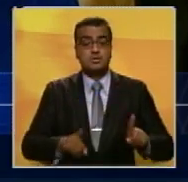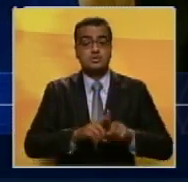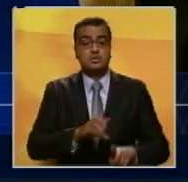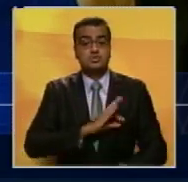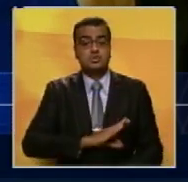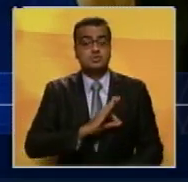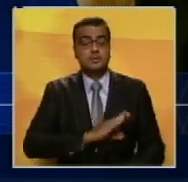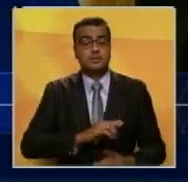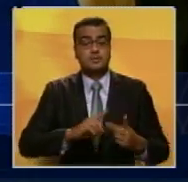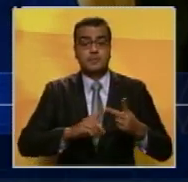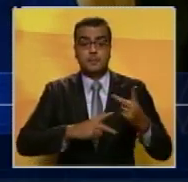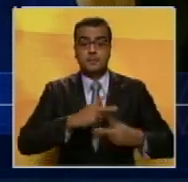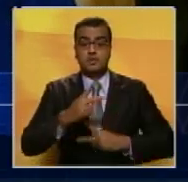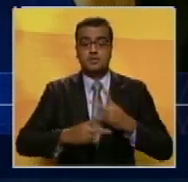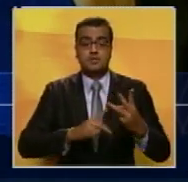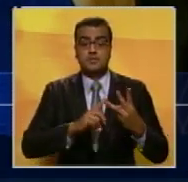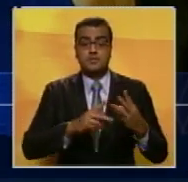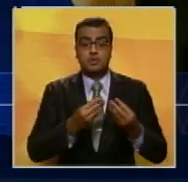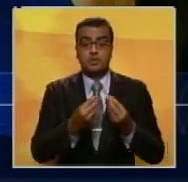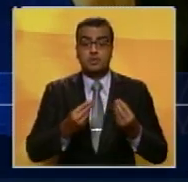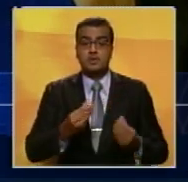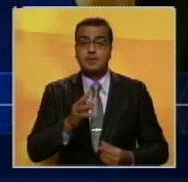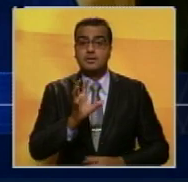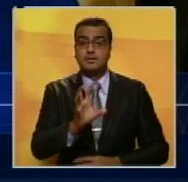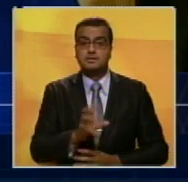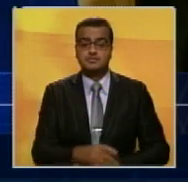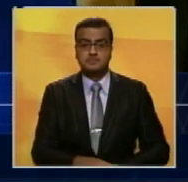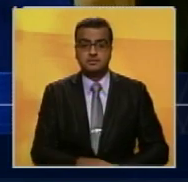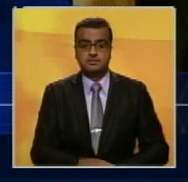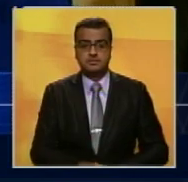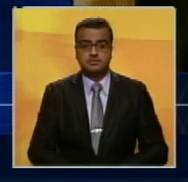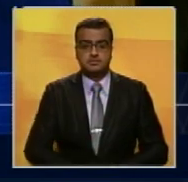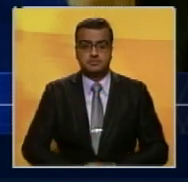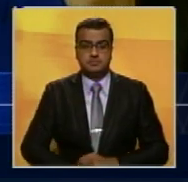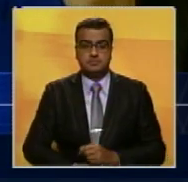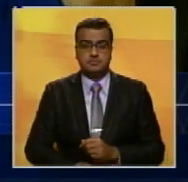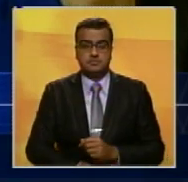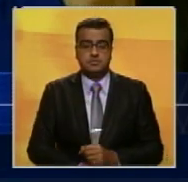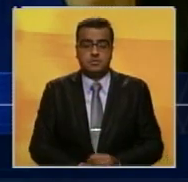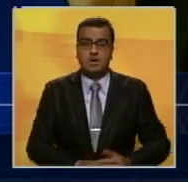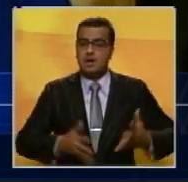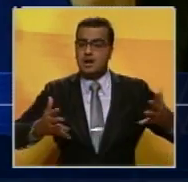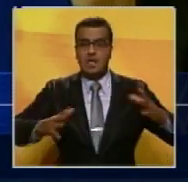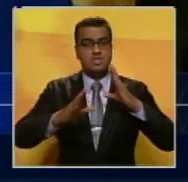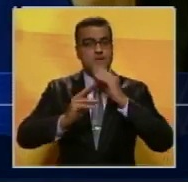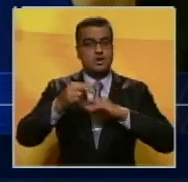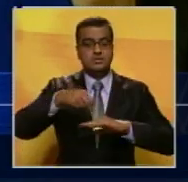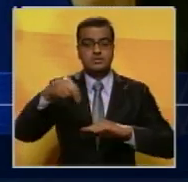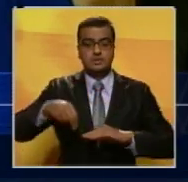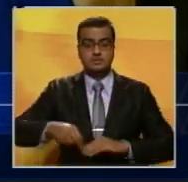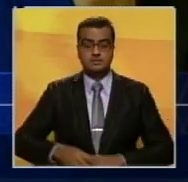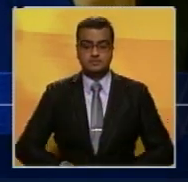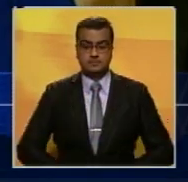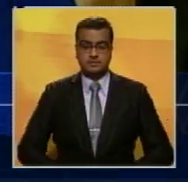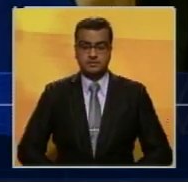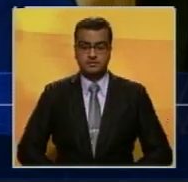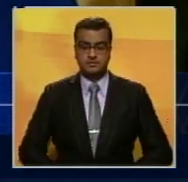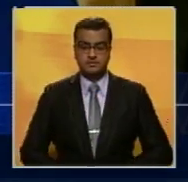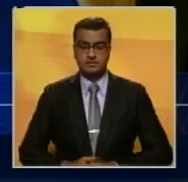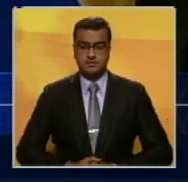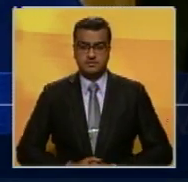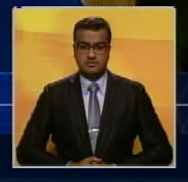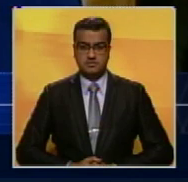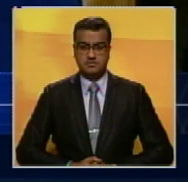social, política, económica del país a través de un gran diálogo nacional y